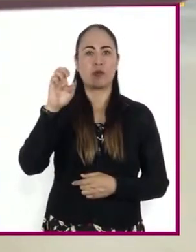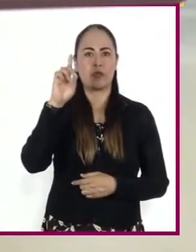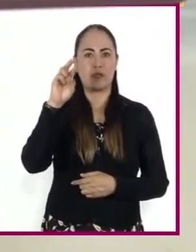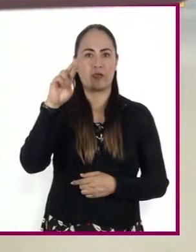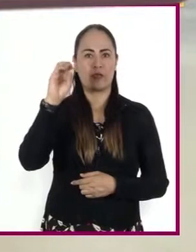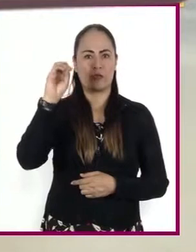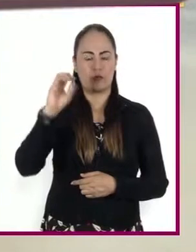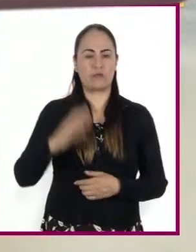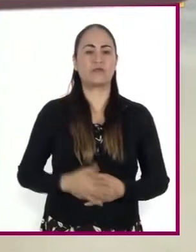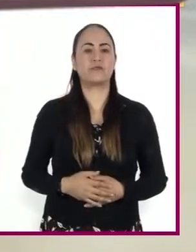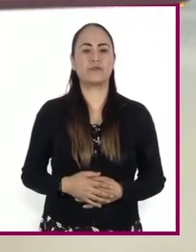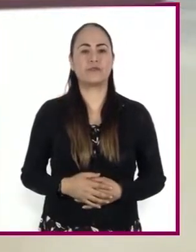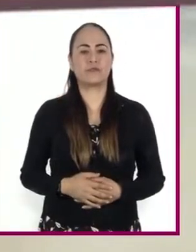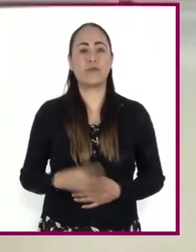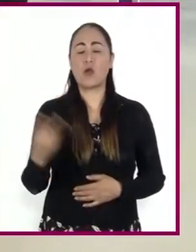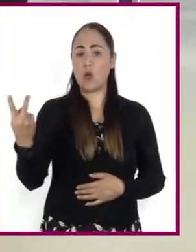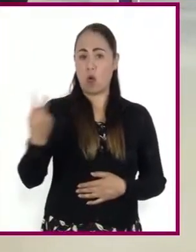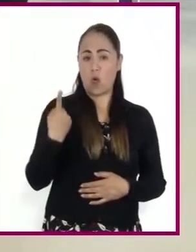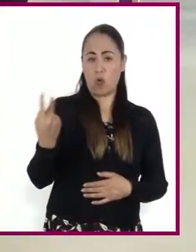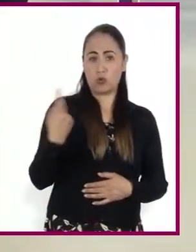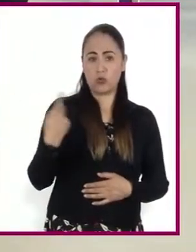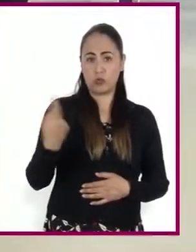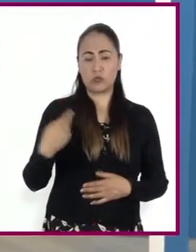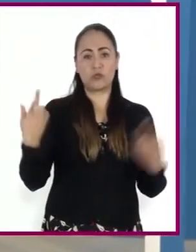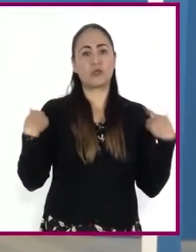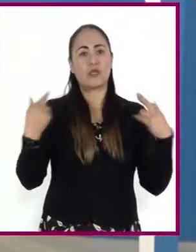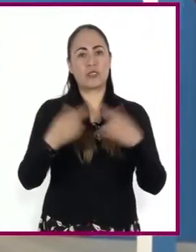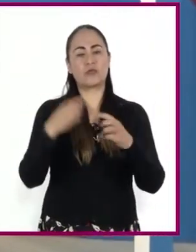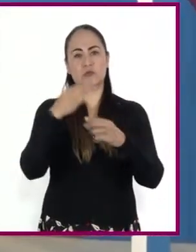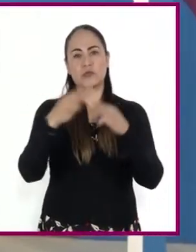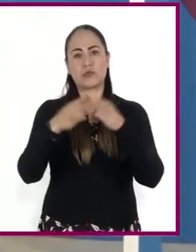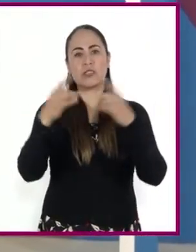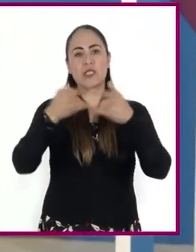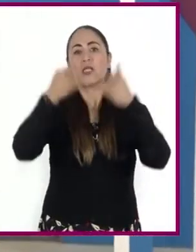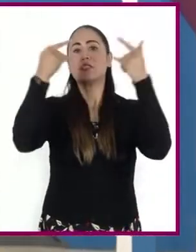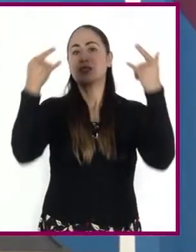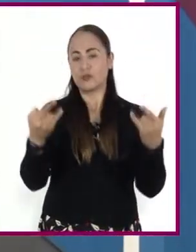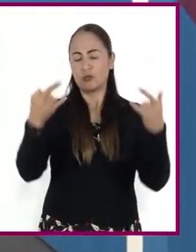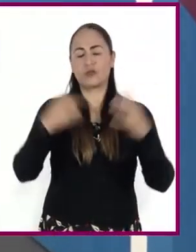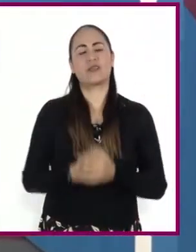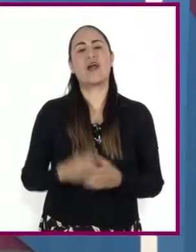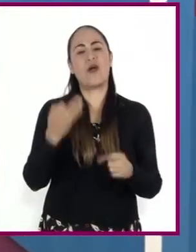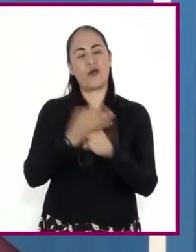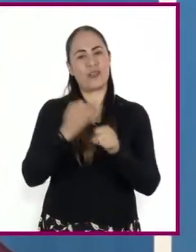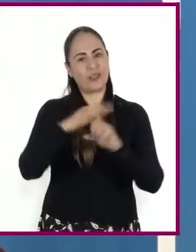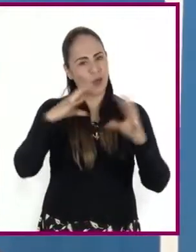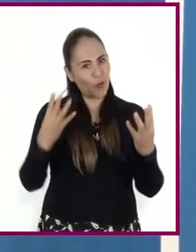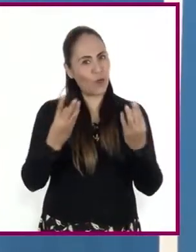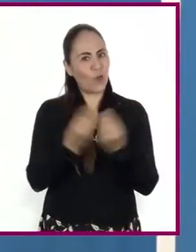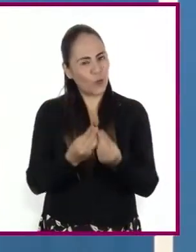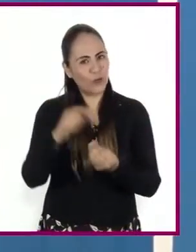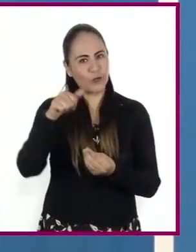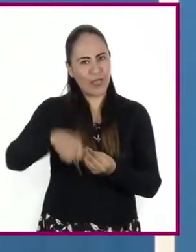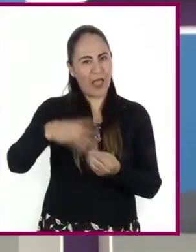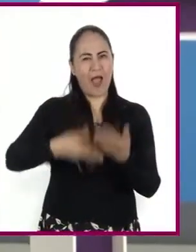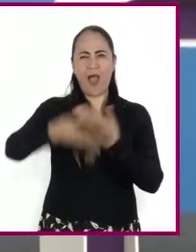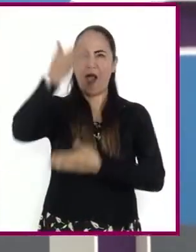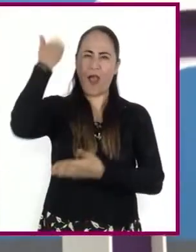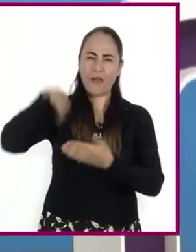Joan Velázquez Huesca, ambos docentes de historia. Y nos complace estar con ustedes aprendiendo sobre nuestro